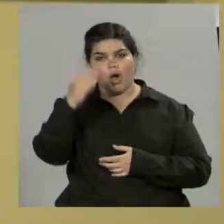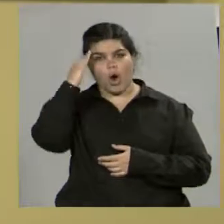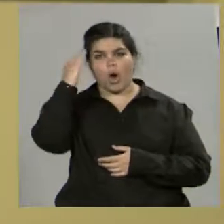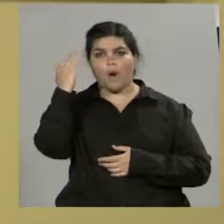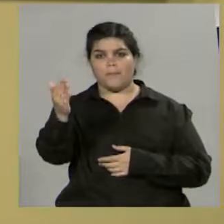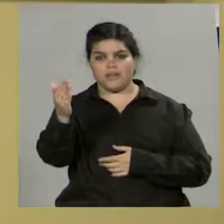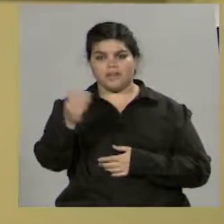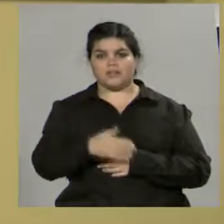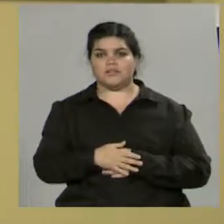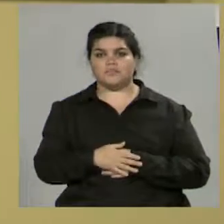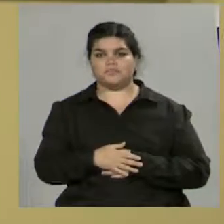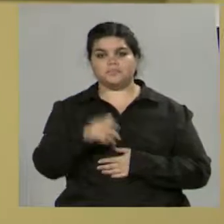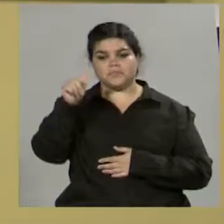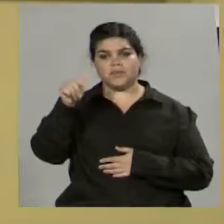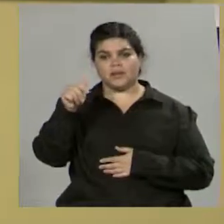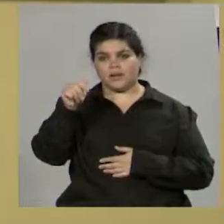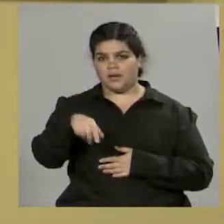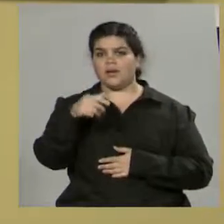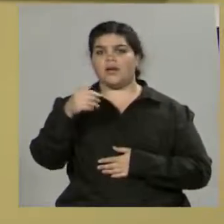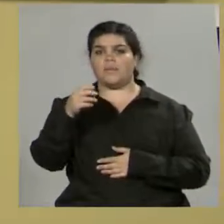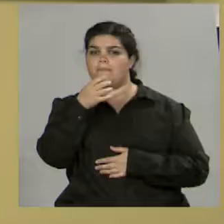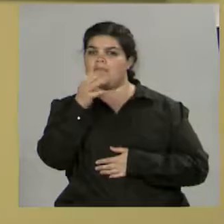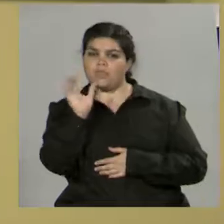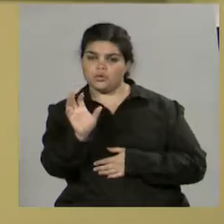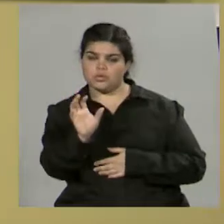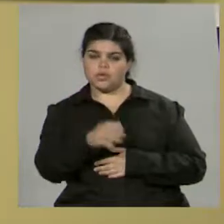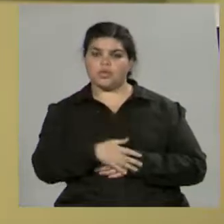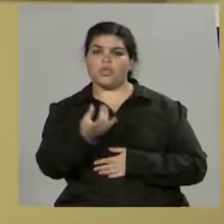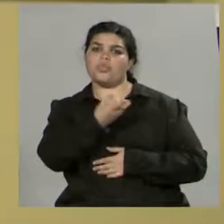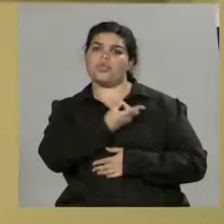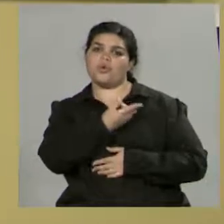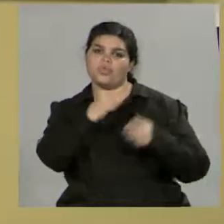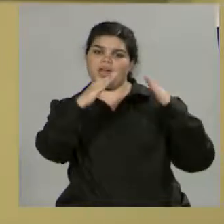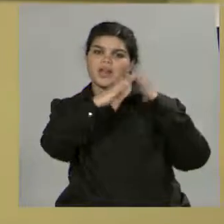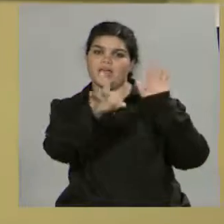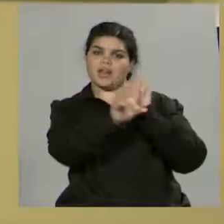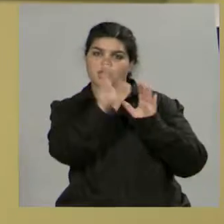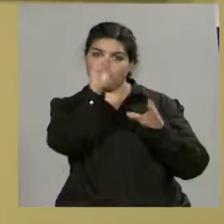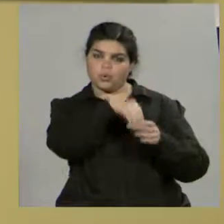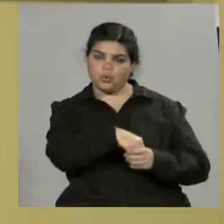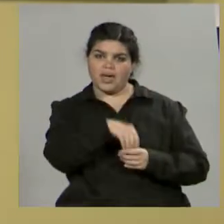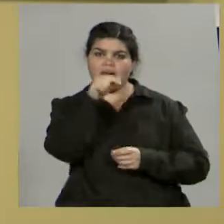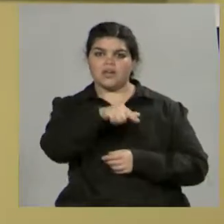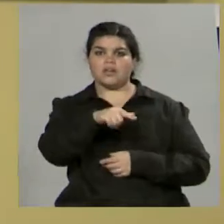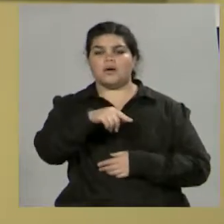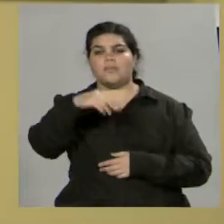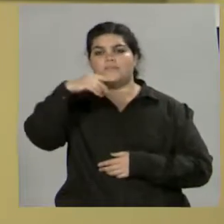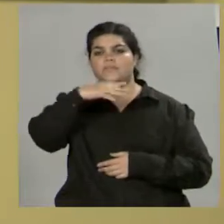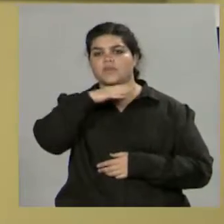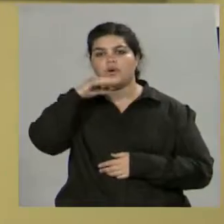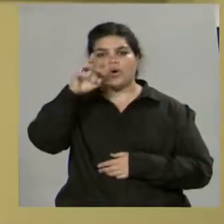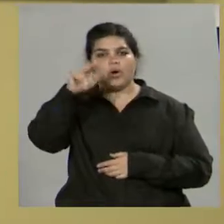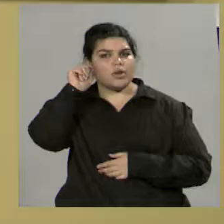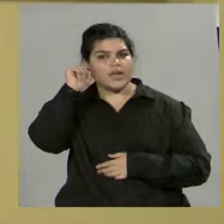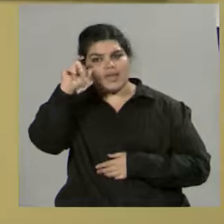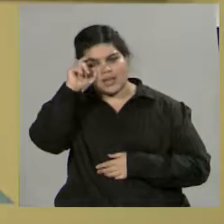que estuvo sucediendo en nuestra provincia en la legislatura y tiene que ver con Jorge Marciali, porque ya